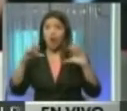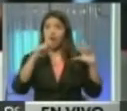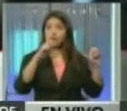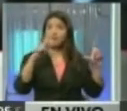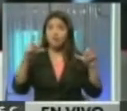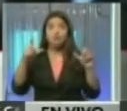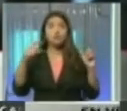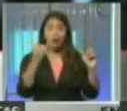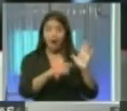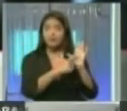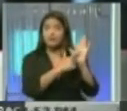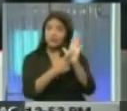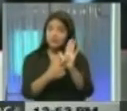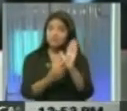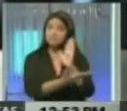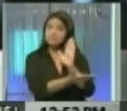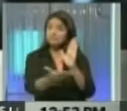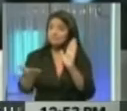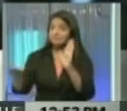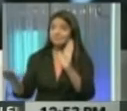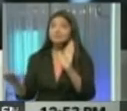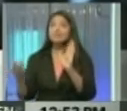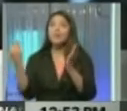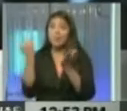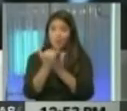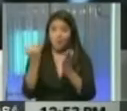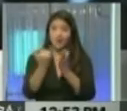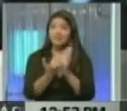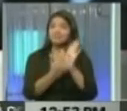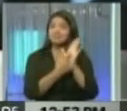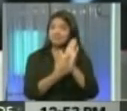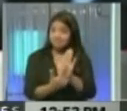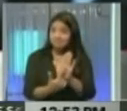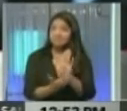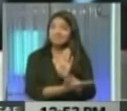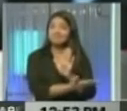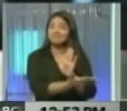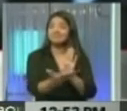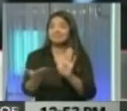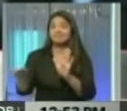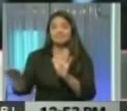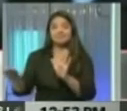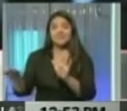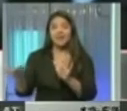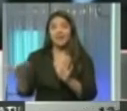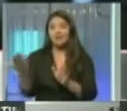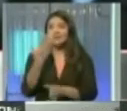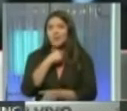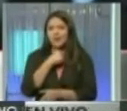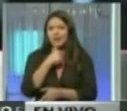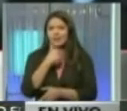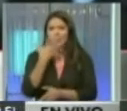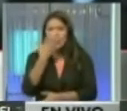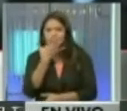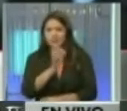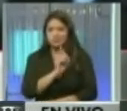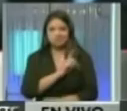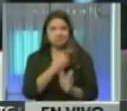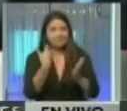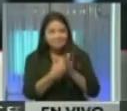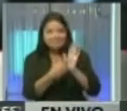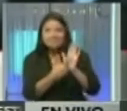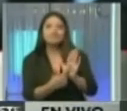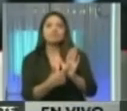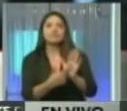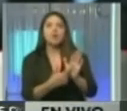están allí colocadas son una prueba que no admite, que no permite la duda. Cada vez se llevan